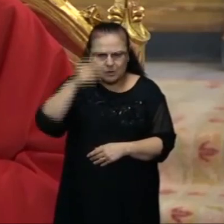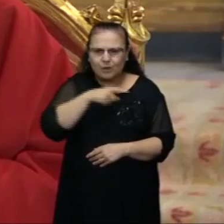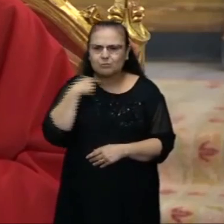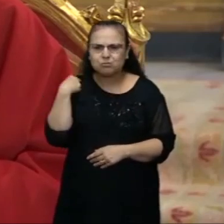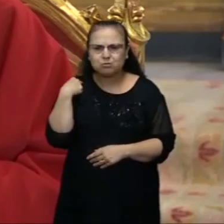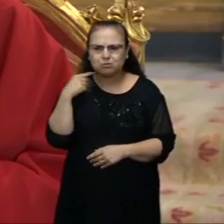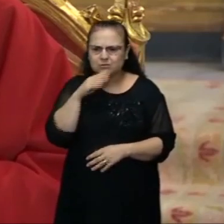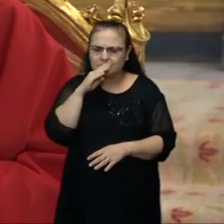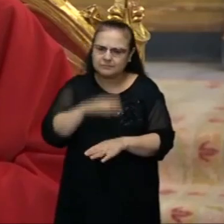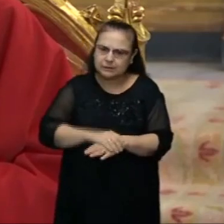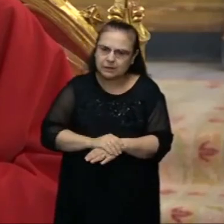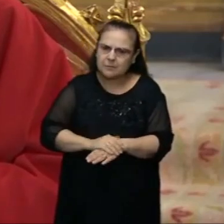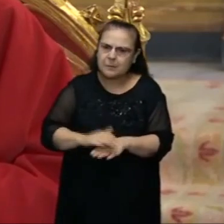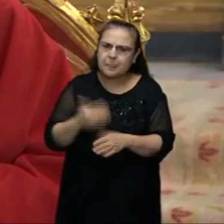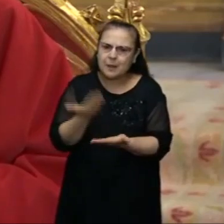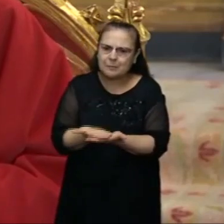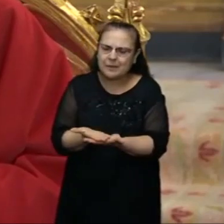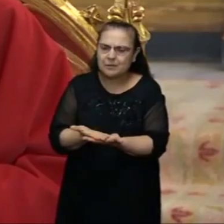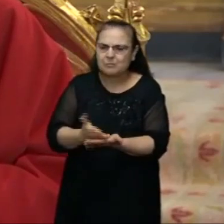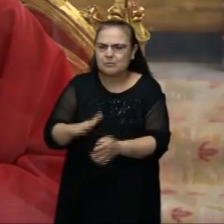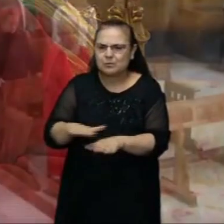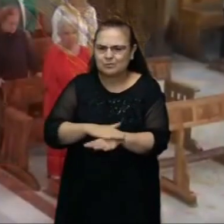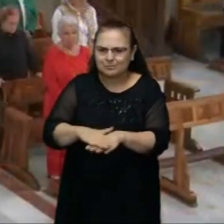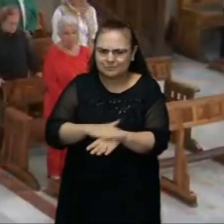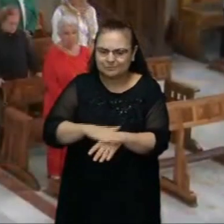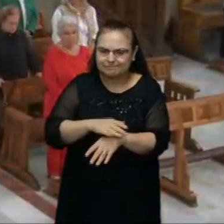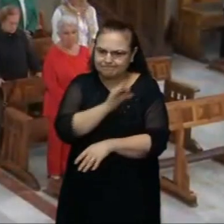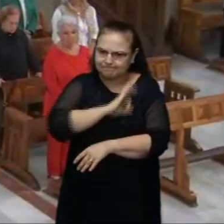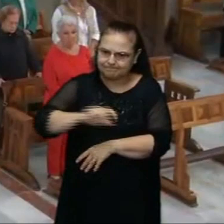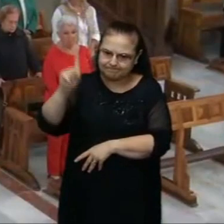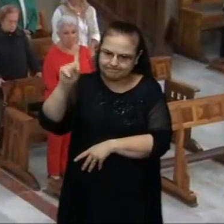humildemente pedimos perdón al Señor.